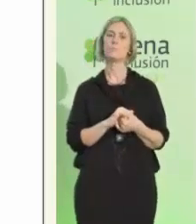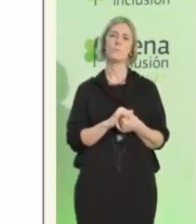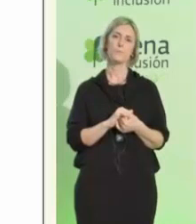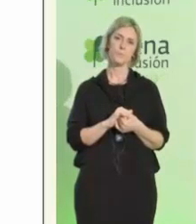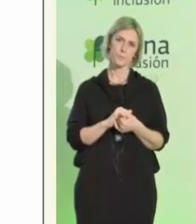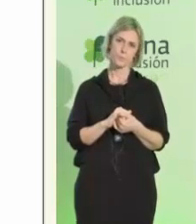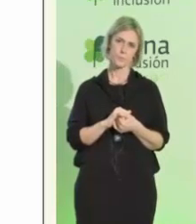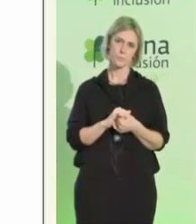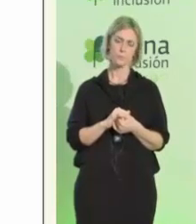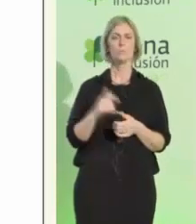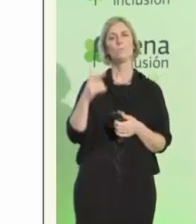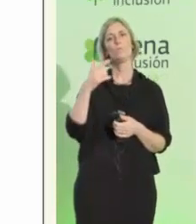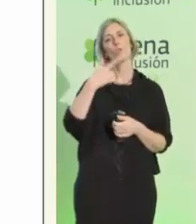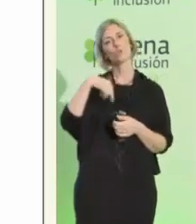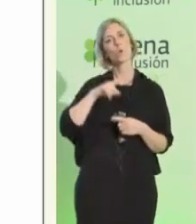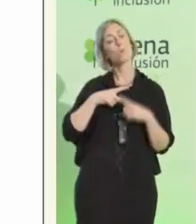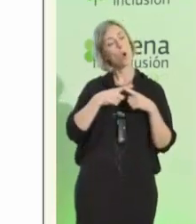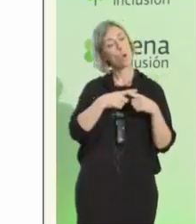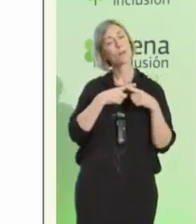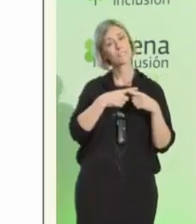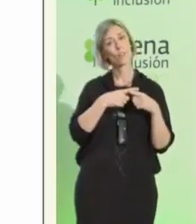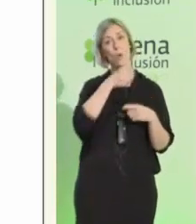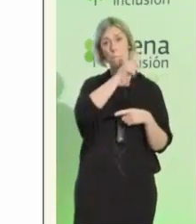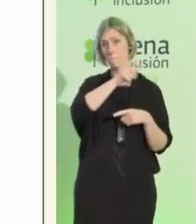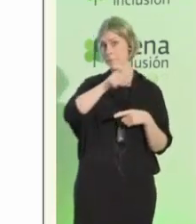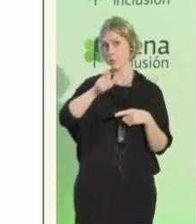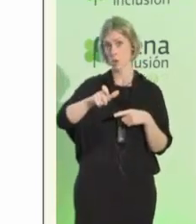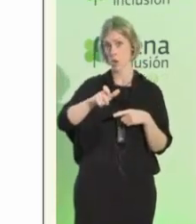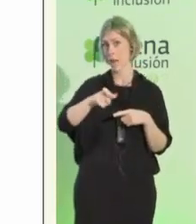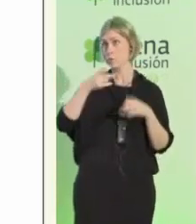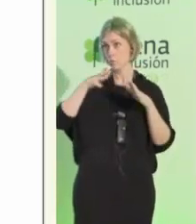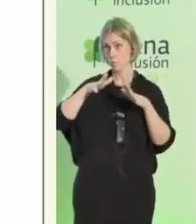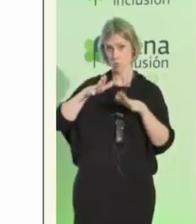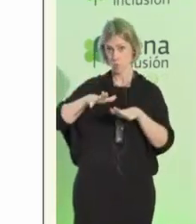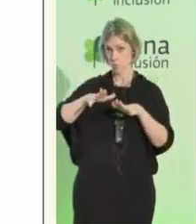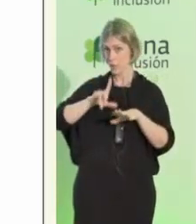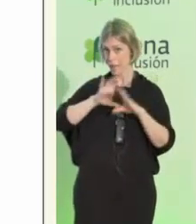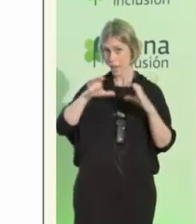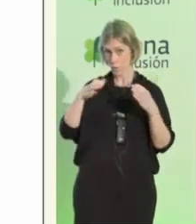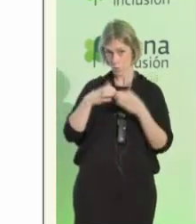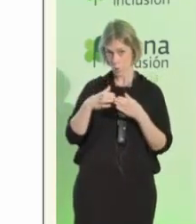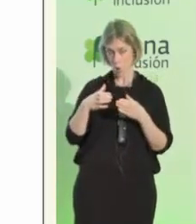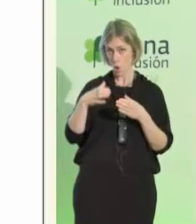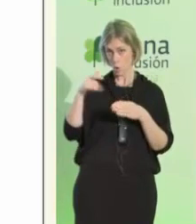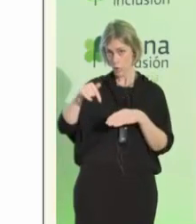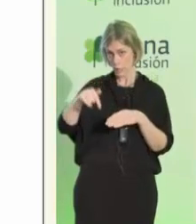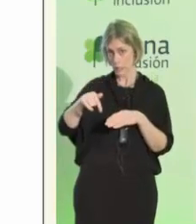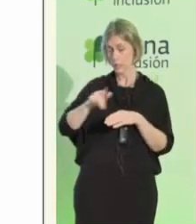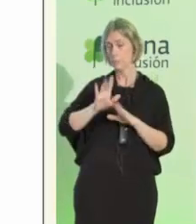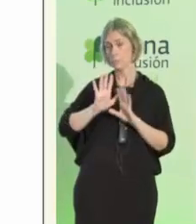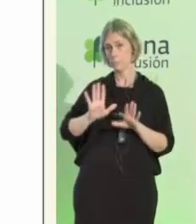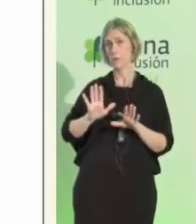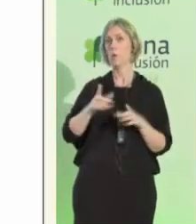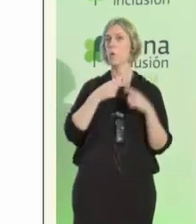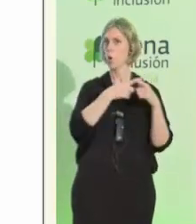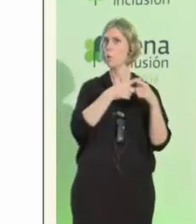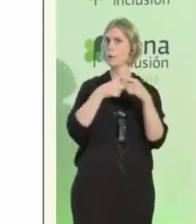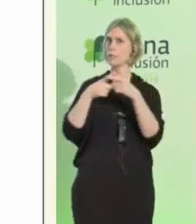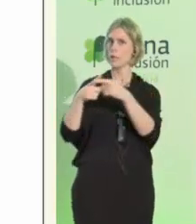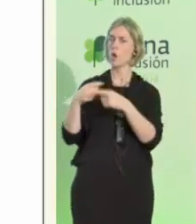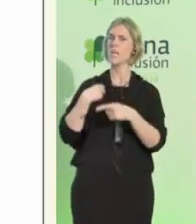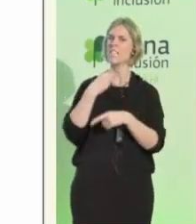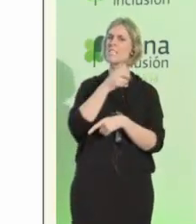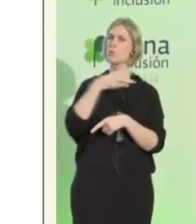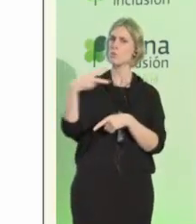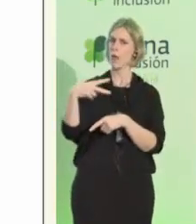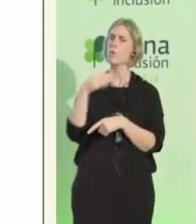Y hemos compartido ese material con otras personas que no están presentes en esta reunión. De todo lo que he hablado, ha tenido consecuencias, ha tenido resultados.